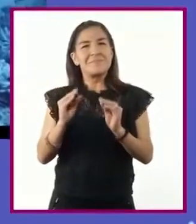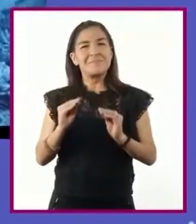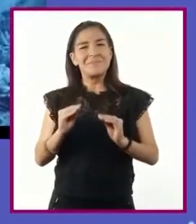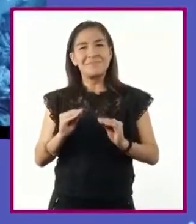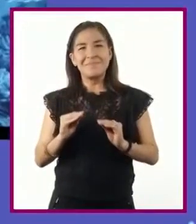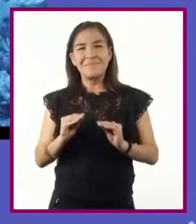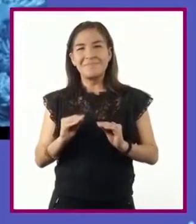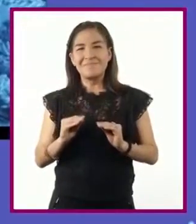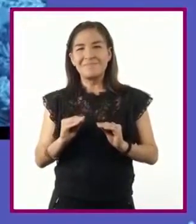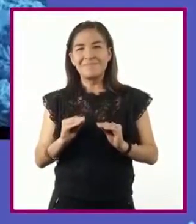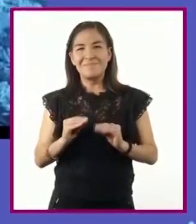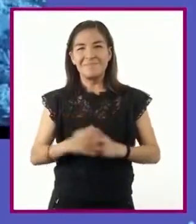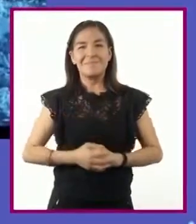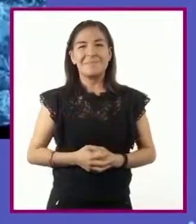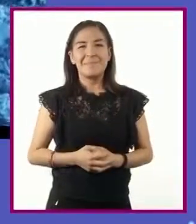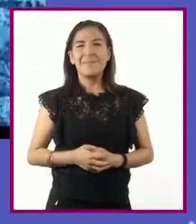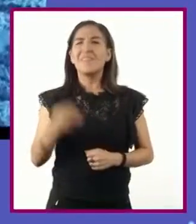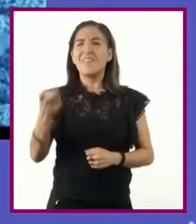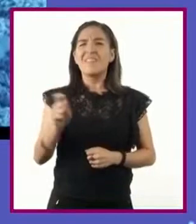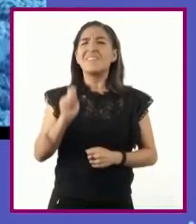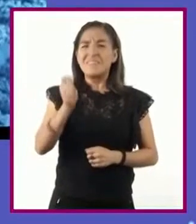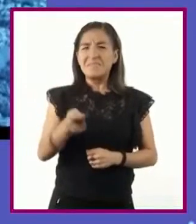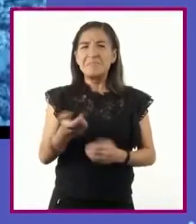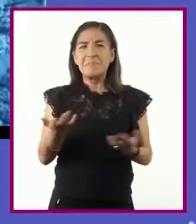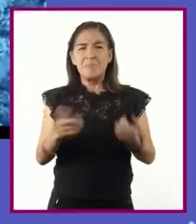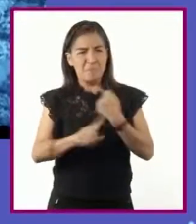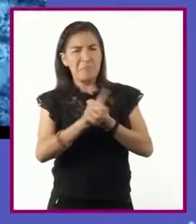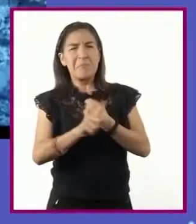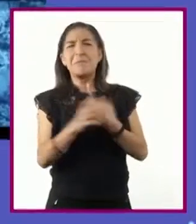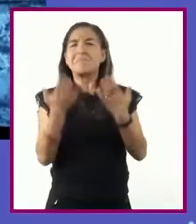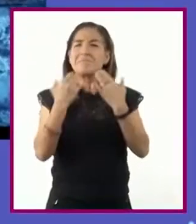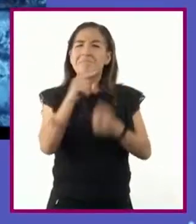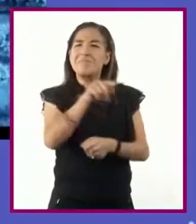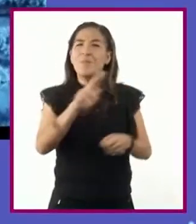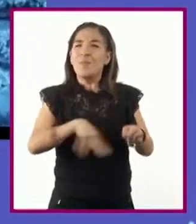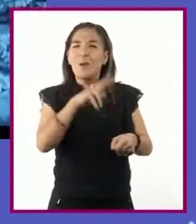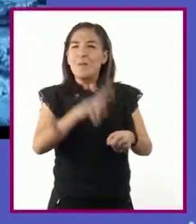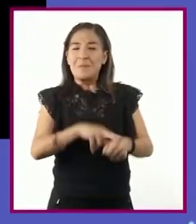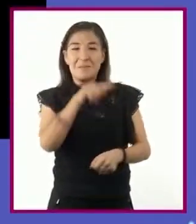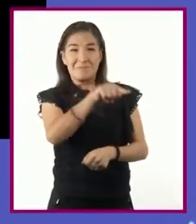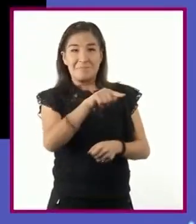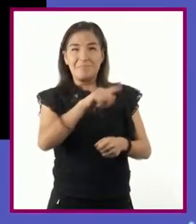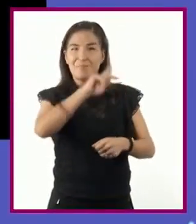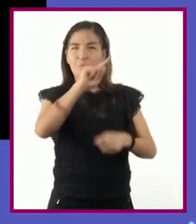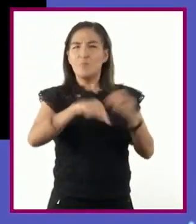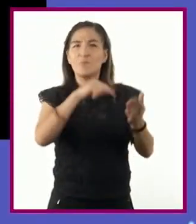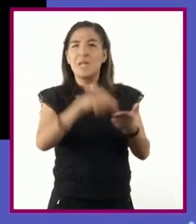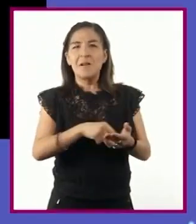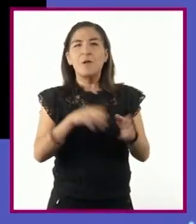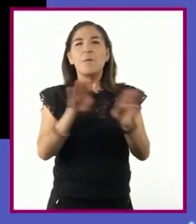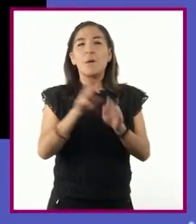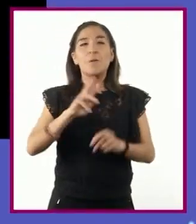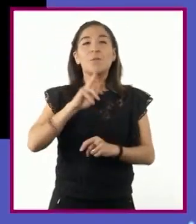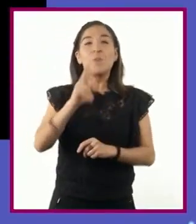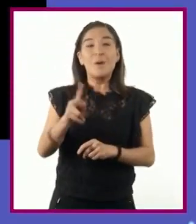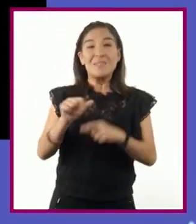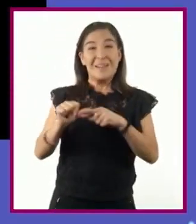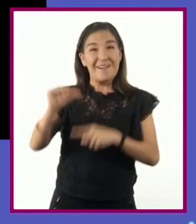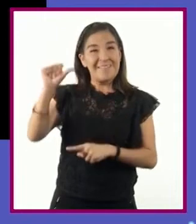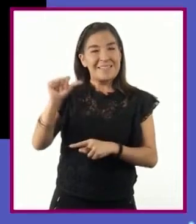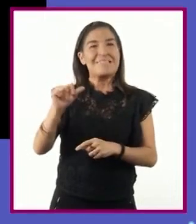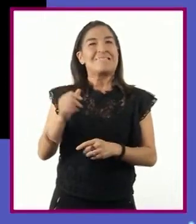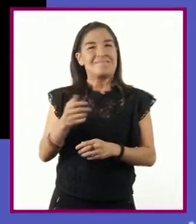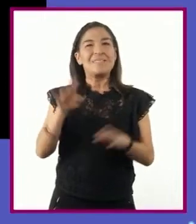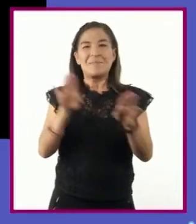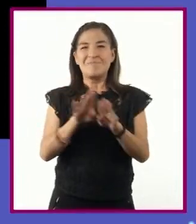se queden callados. Y eso no representa ningún problema. En ese país, hablar en voz alta es